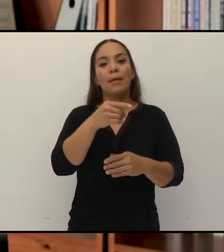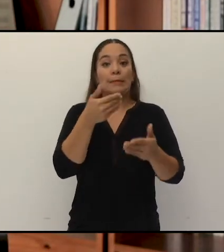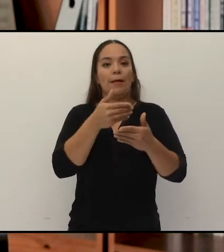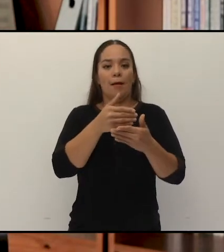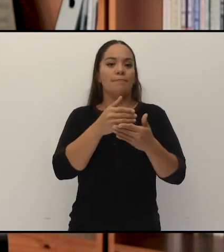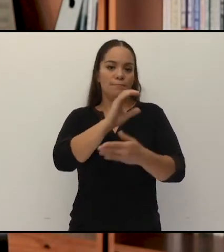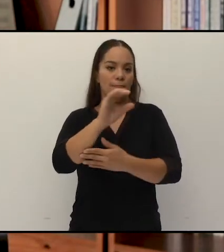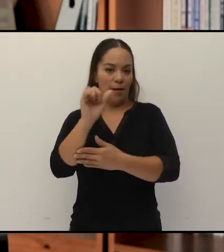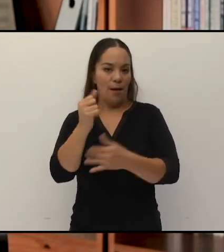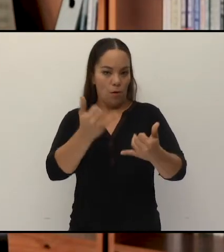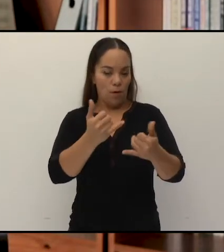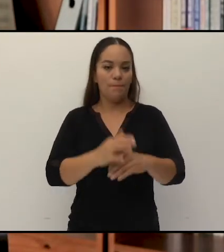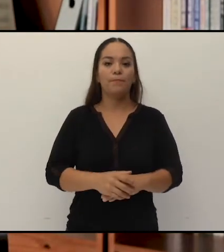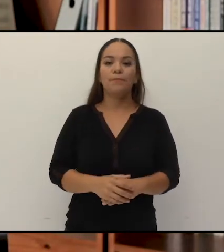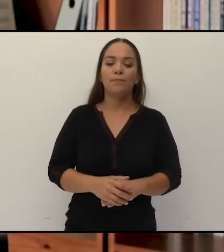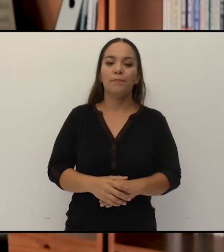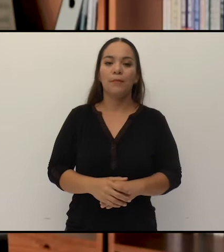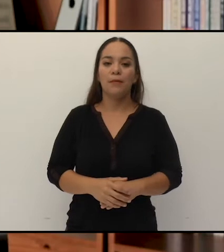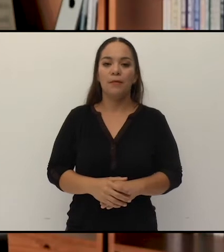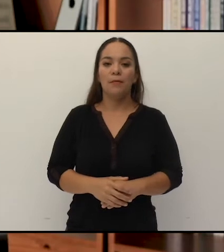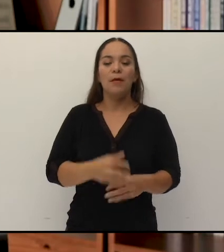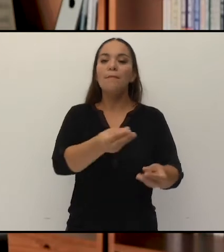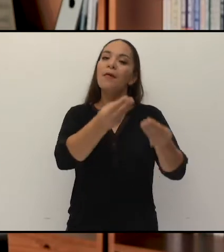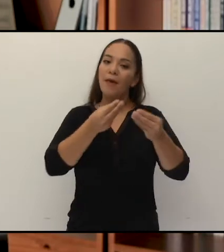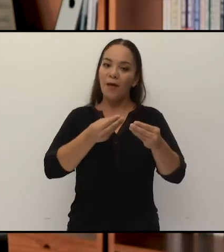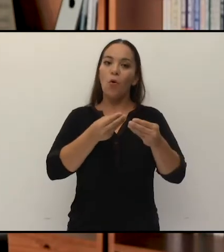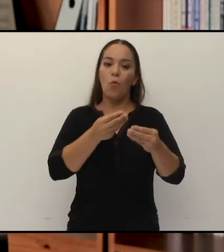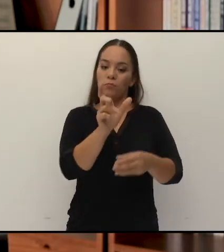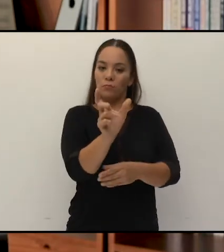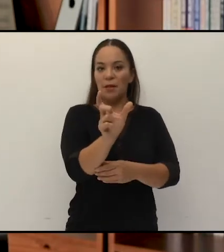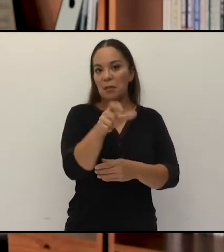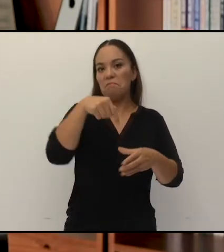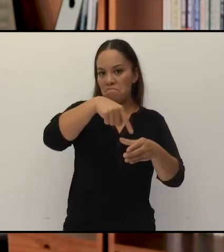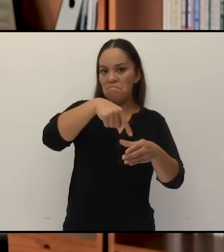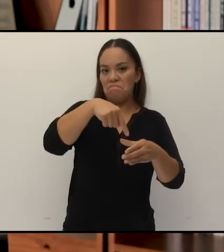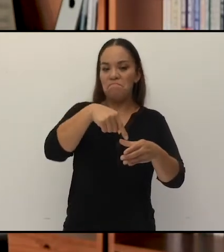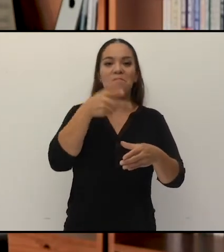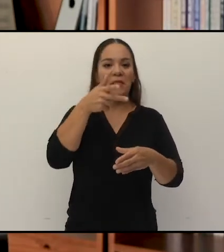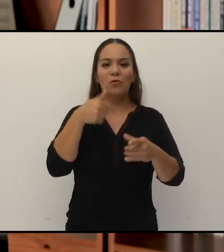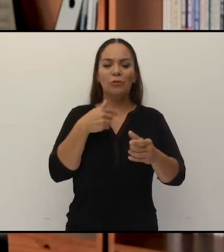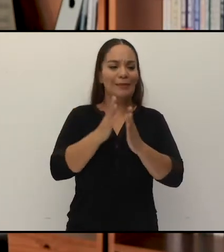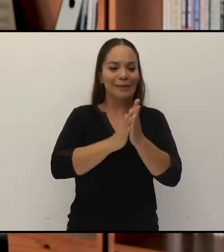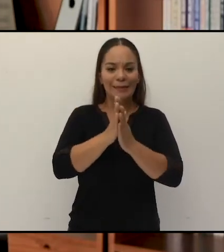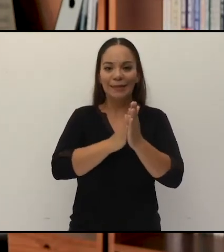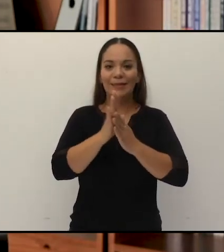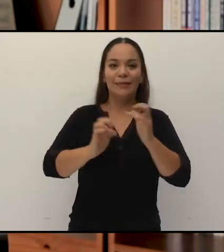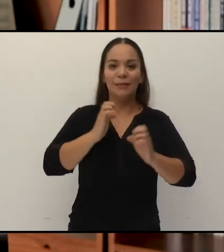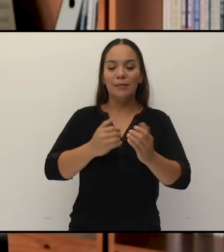lo que es la caja ahora, y me dieron un videocassette, ¿verdad? Y yo